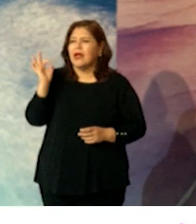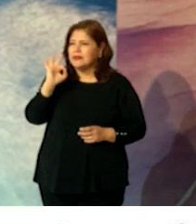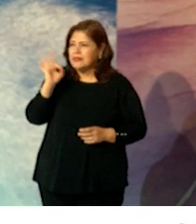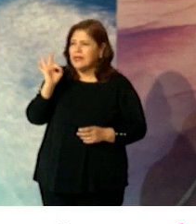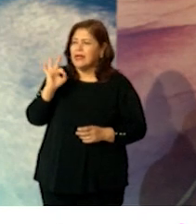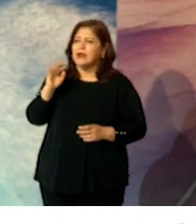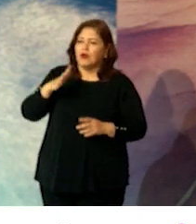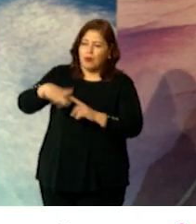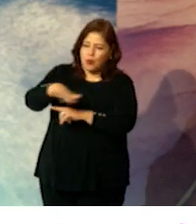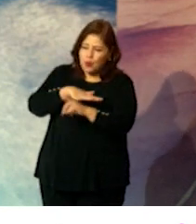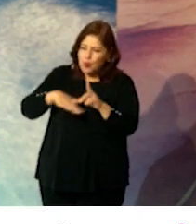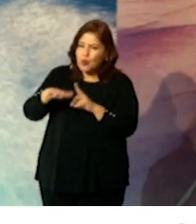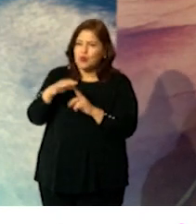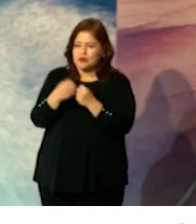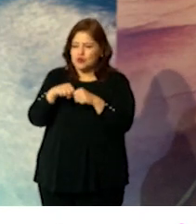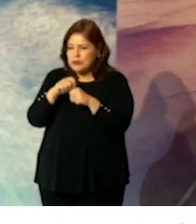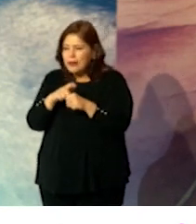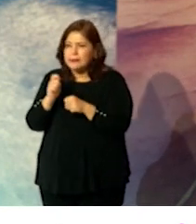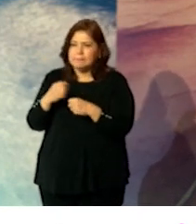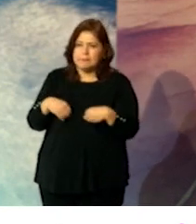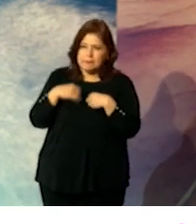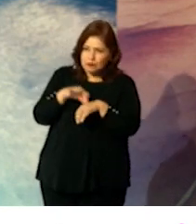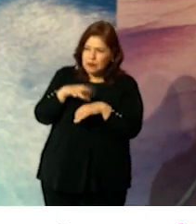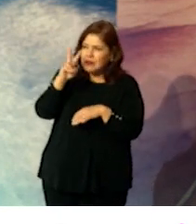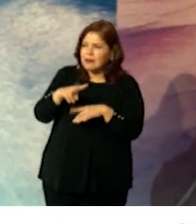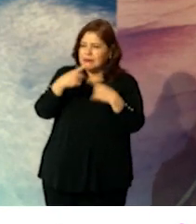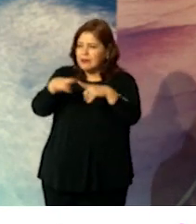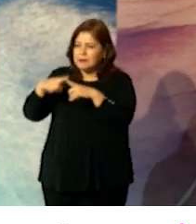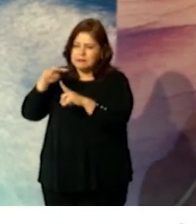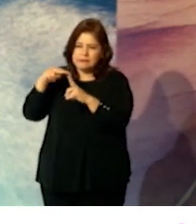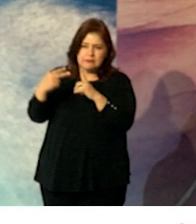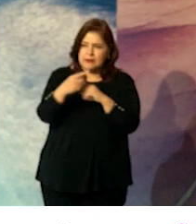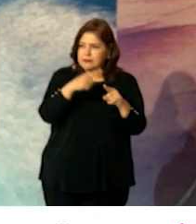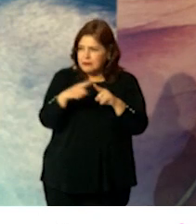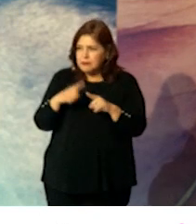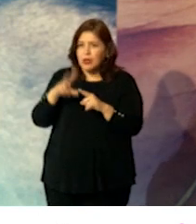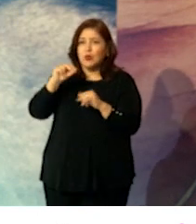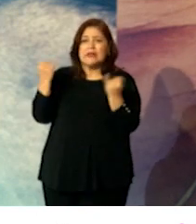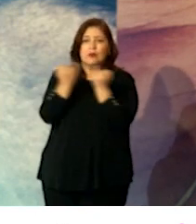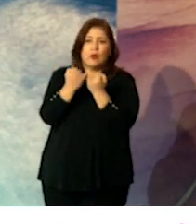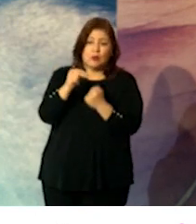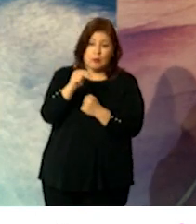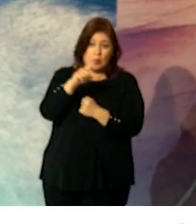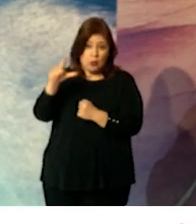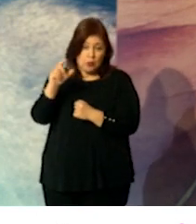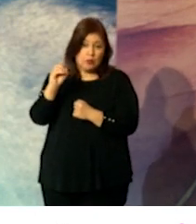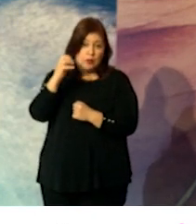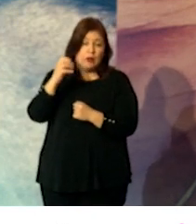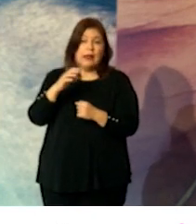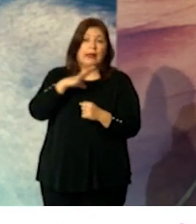de las dinámicas sociales que estamos viviendo, las realidades son diferentes. No es lo mismo estar en Nuevo León que estar en Oaxaca, que